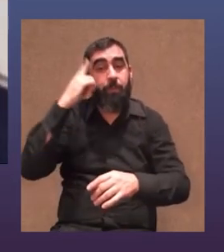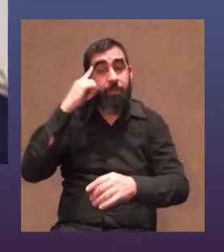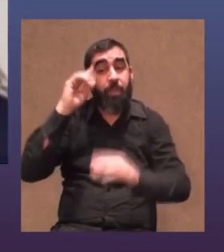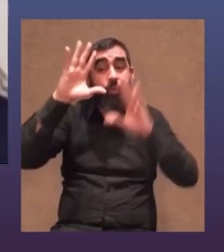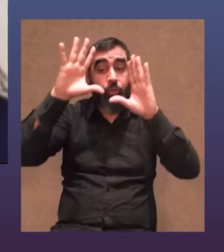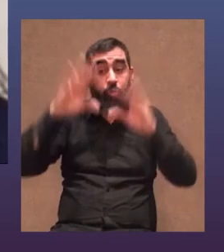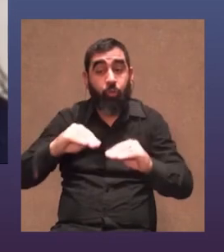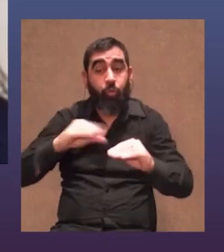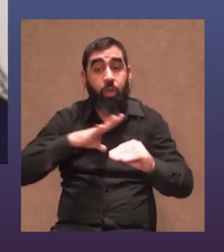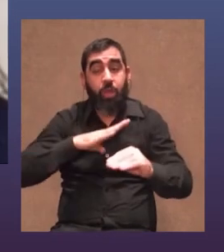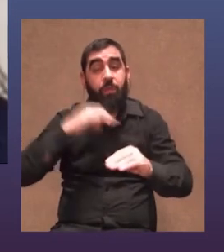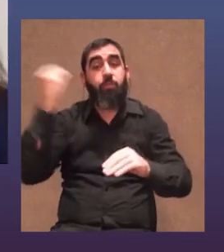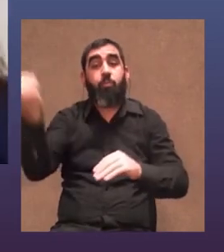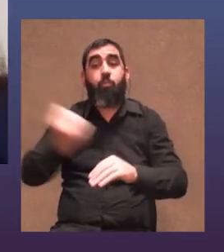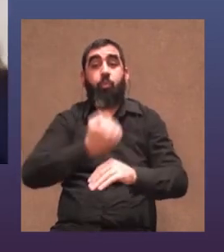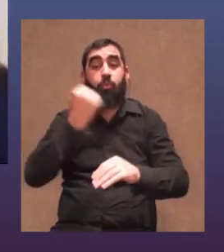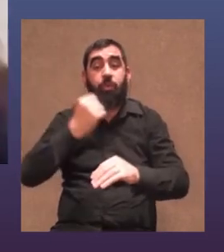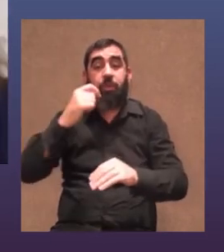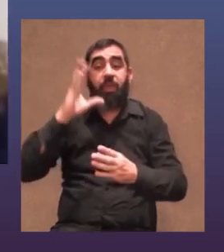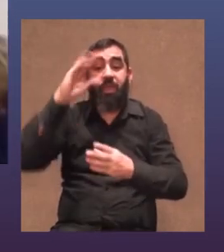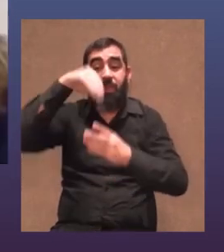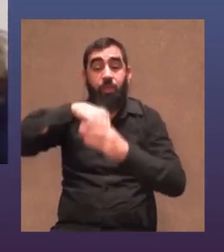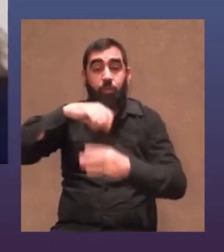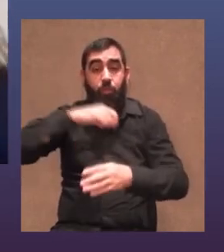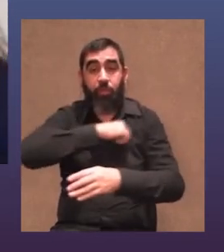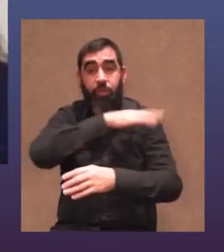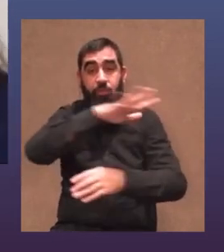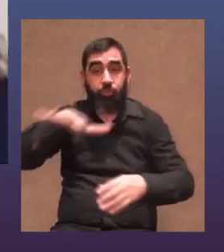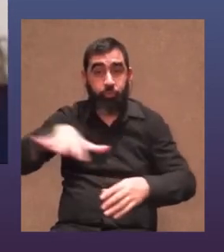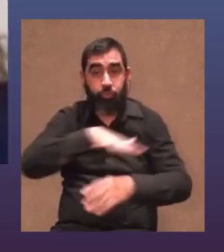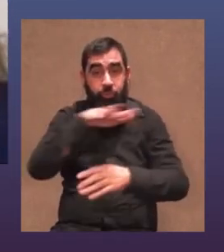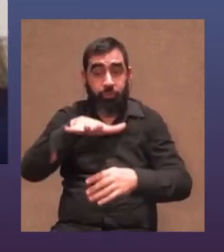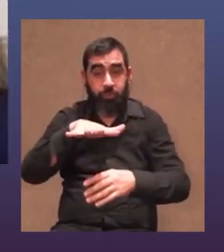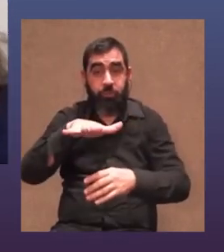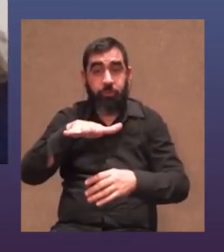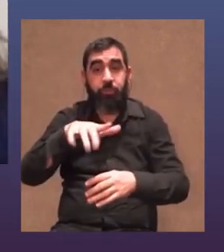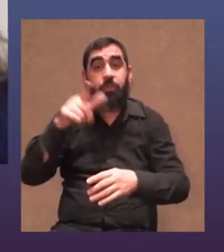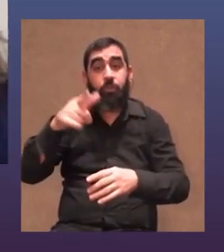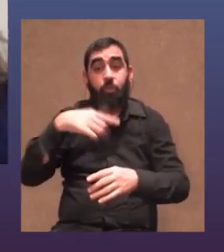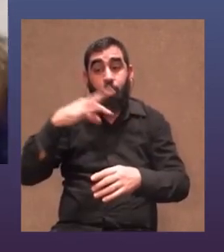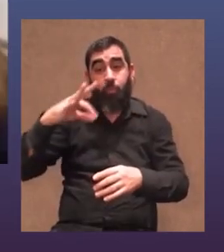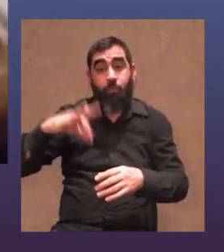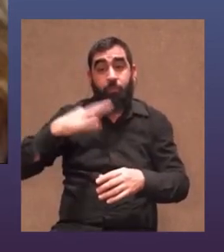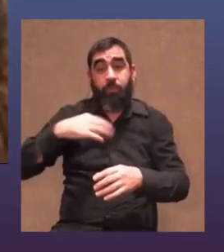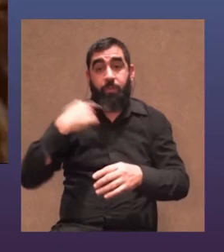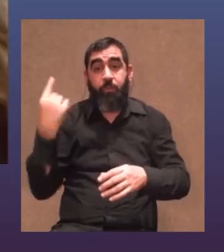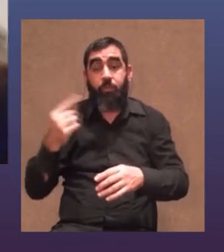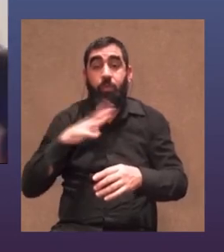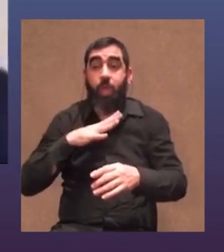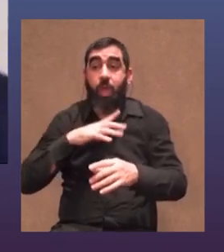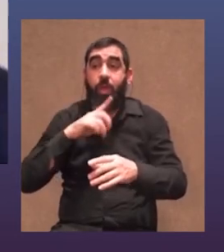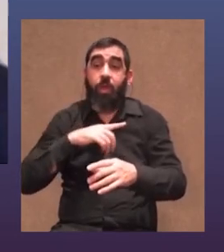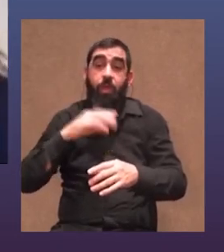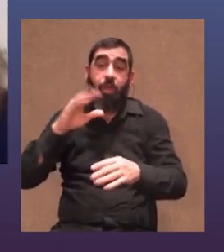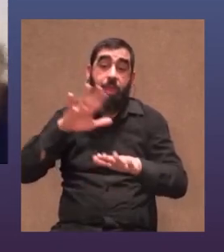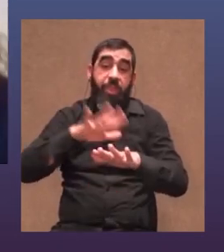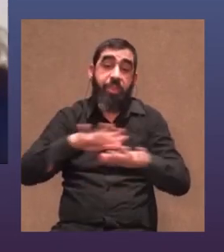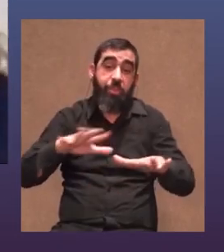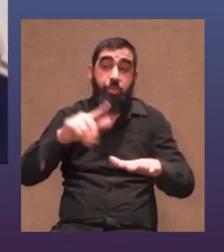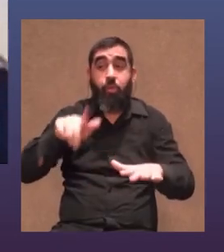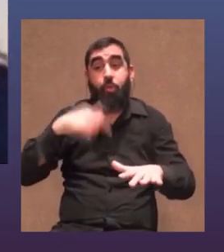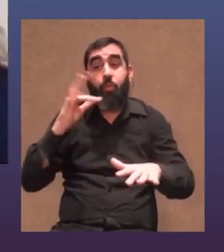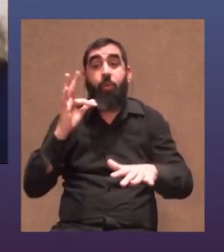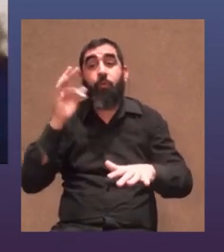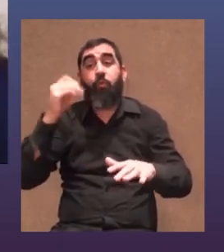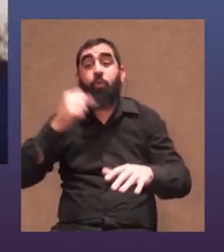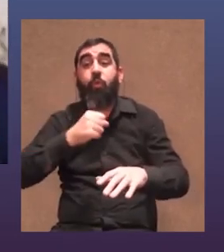somos importantes y desde el lugar que ocupemos, y que en el transcurso de nuestra vida nos va a tocar una y nos va a atacar la otra.